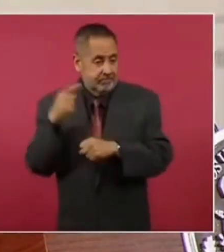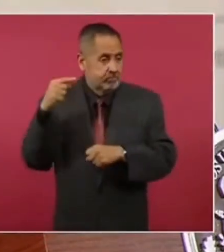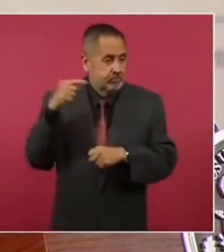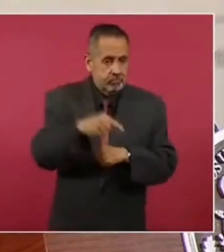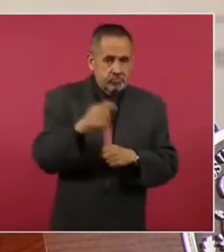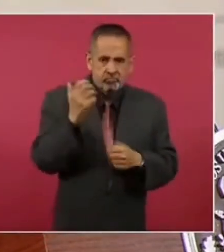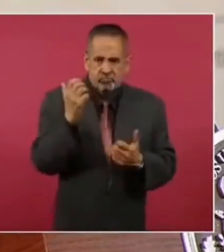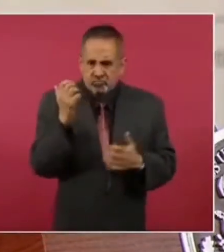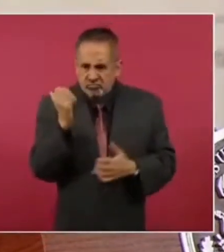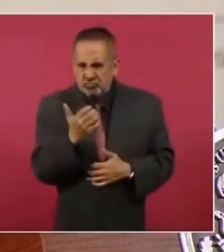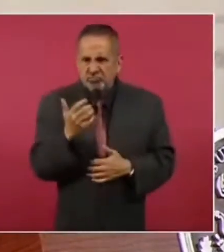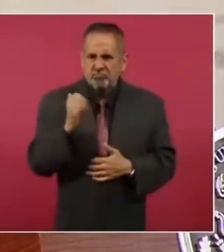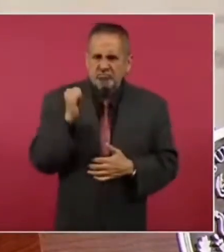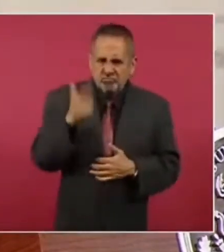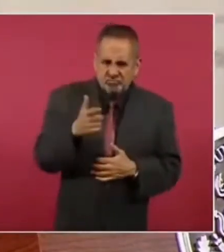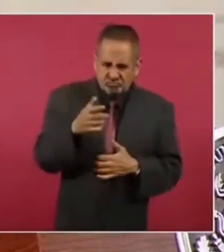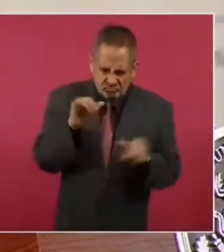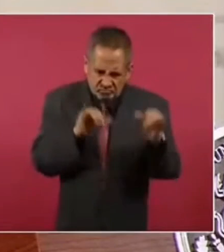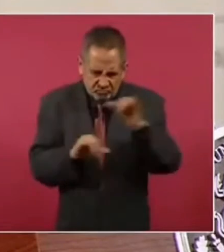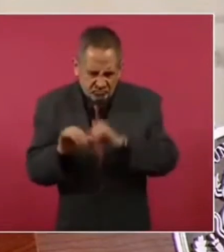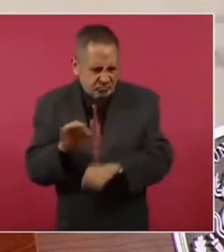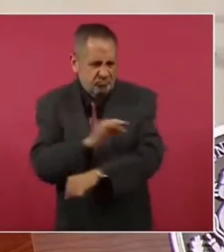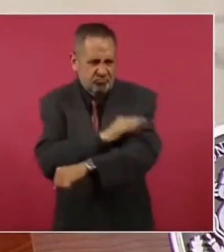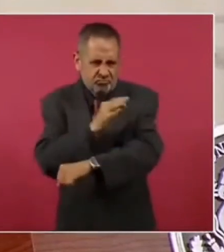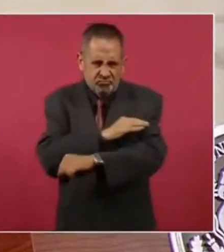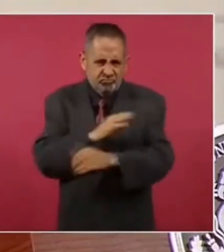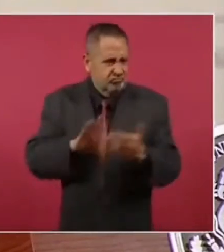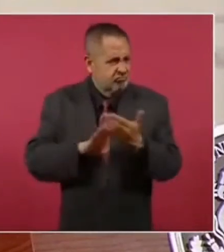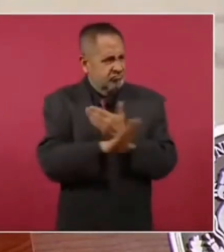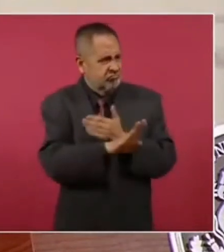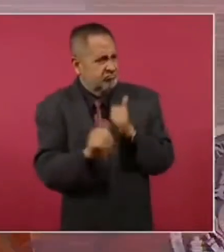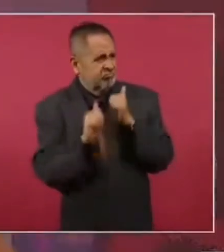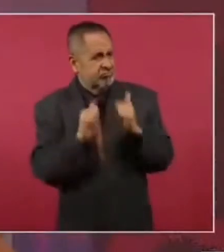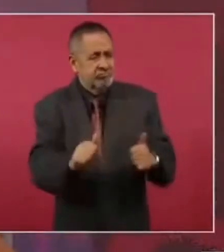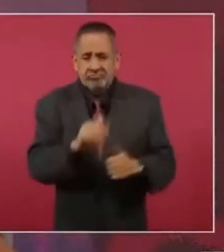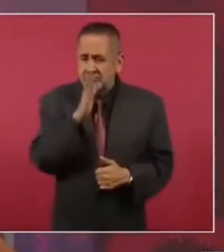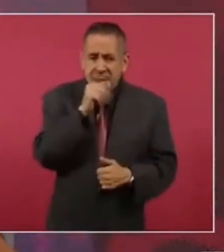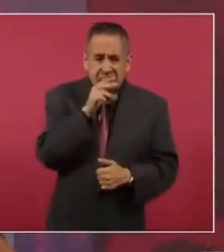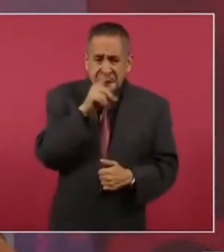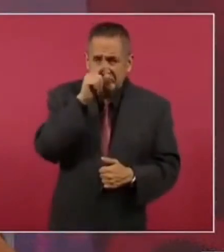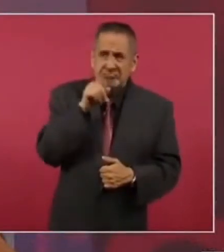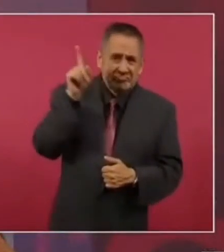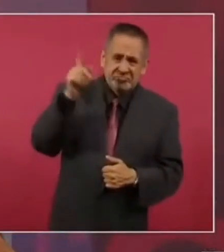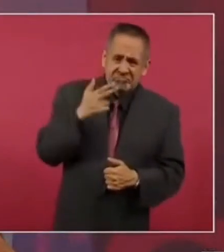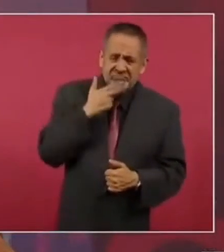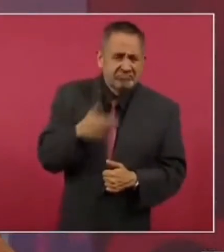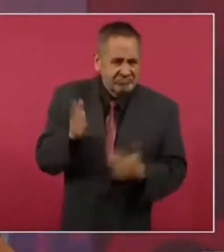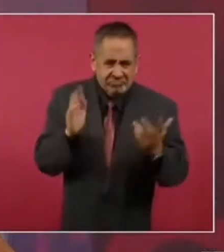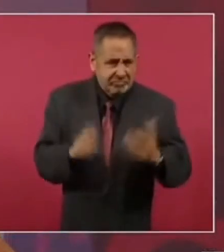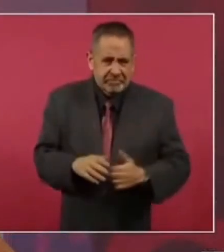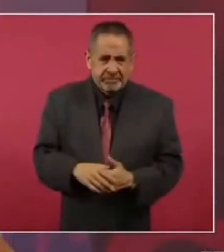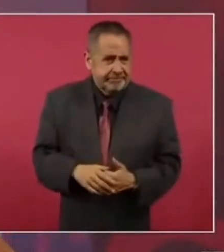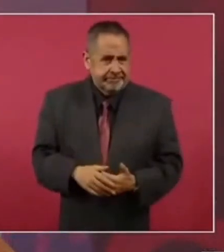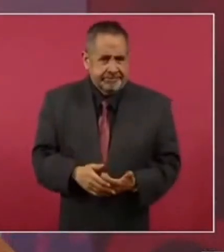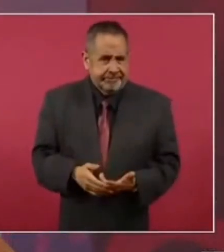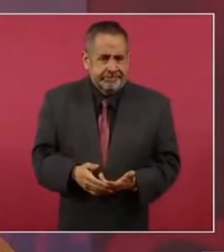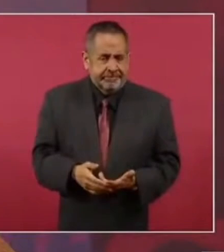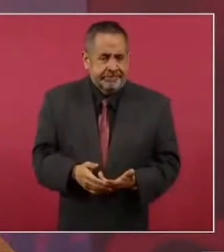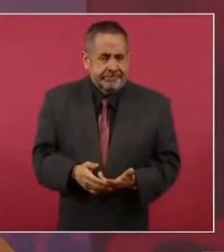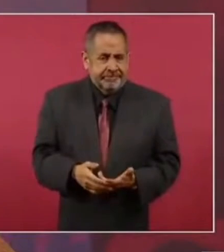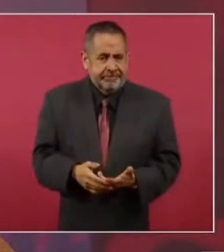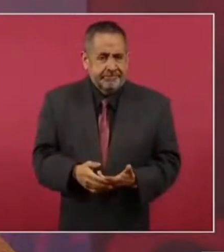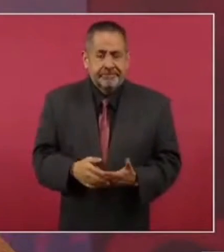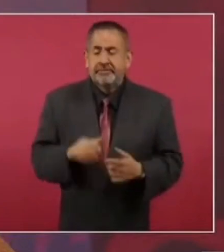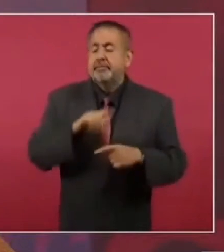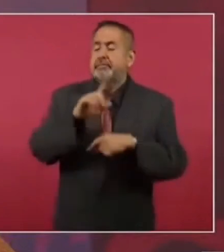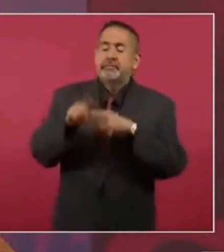crear, elaborar una vacuna que la